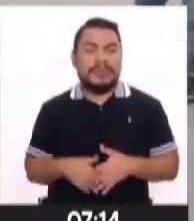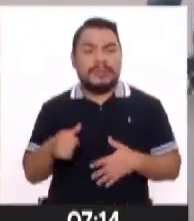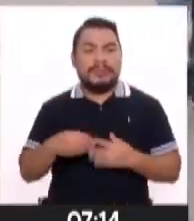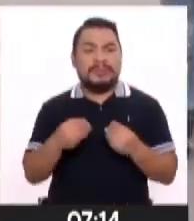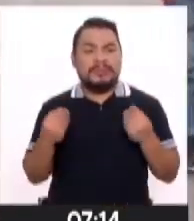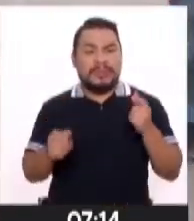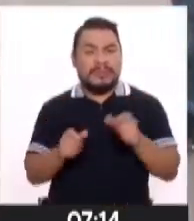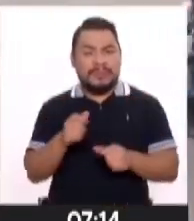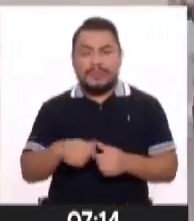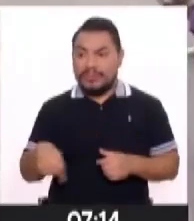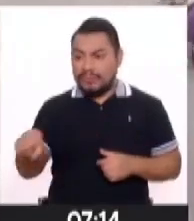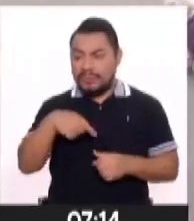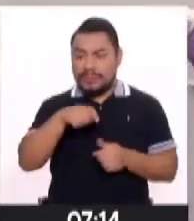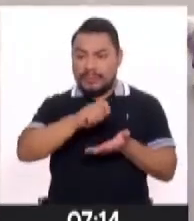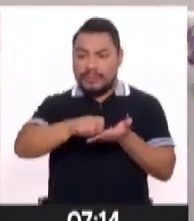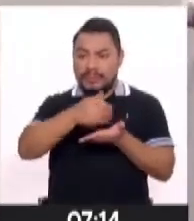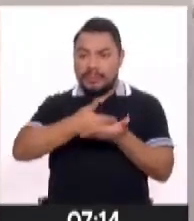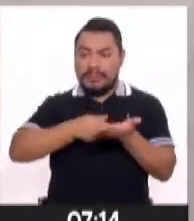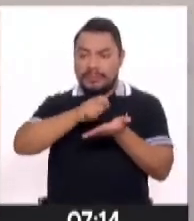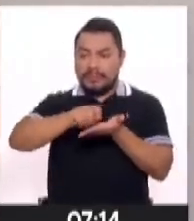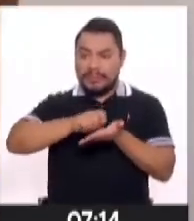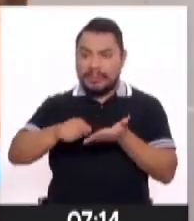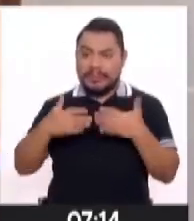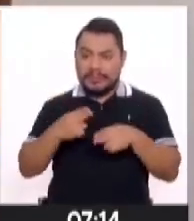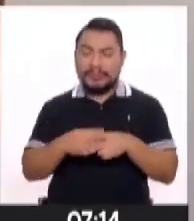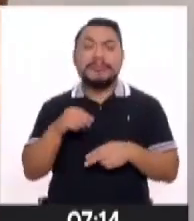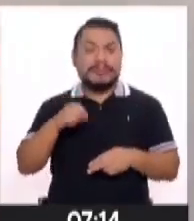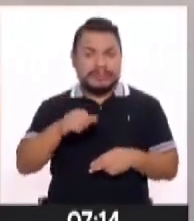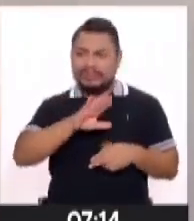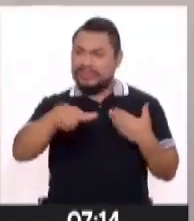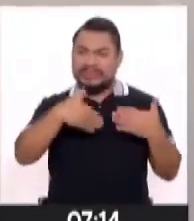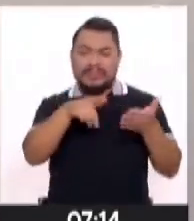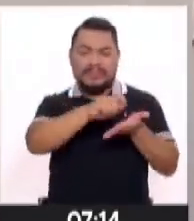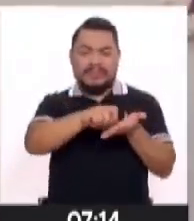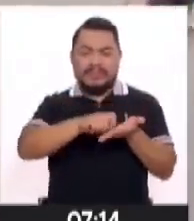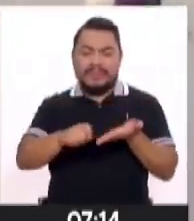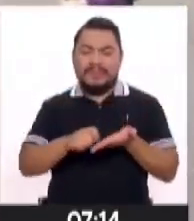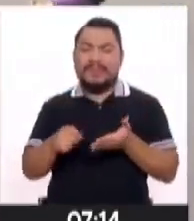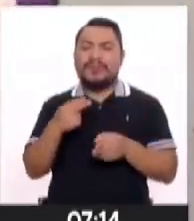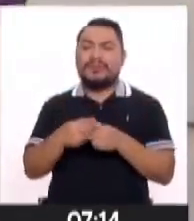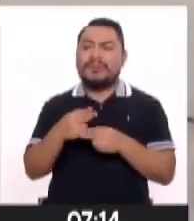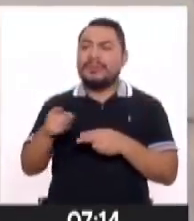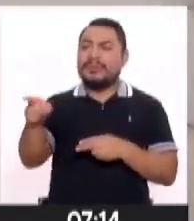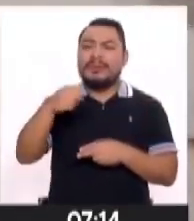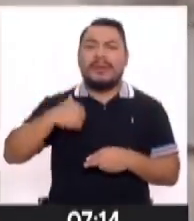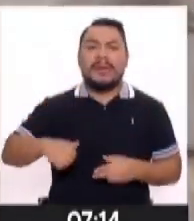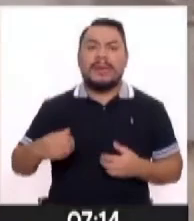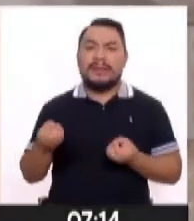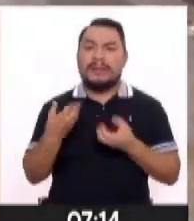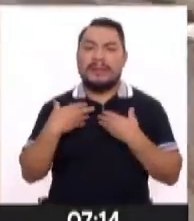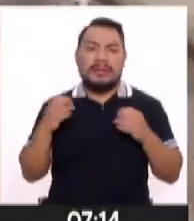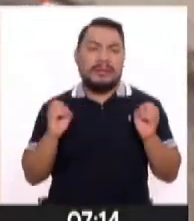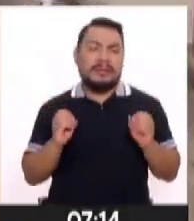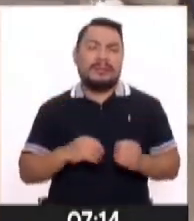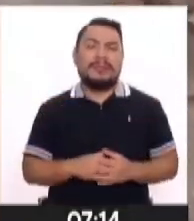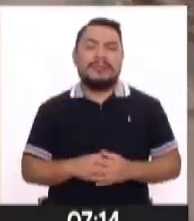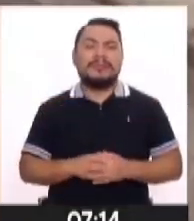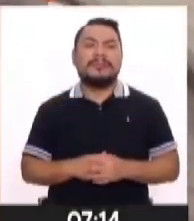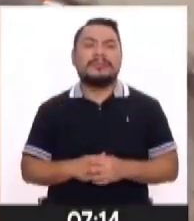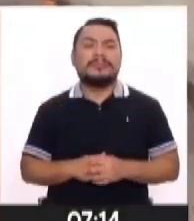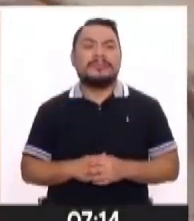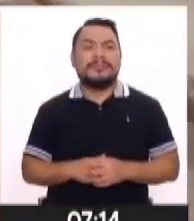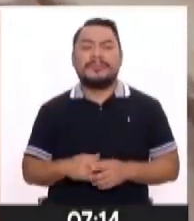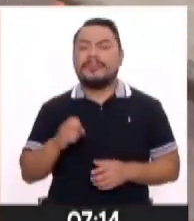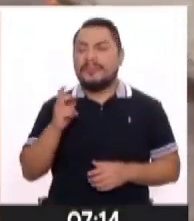acá. ¿Están empadronados todos? Todos estamos empadronados, sin nada, que moviliza nada el alcalde. Ok, muy amable, muchas gracias. Bueno, Carla, es la situación, como tú